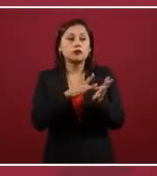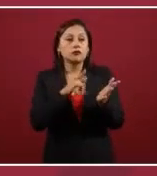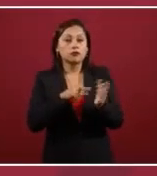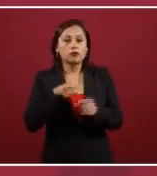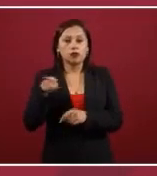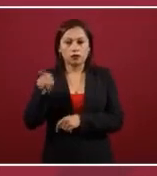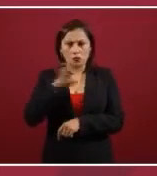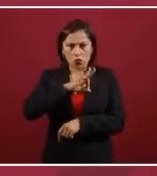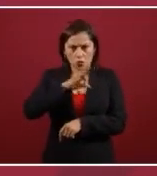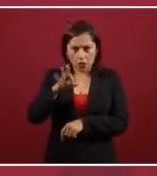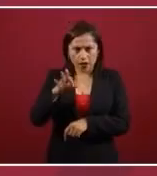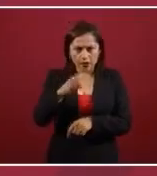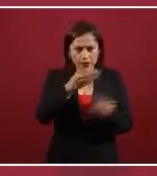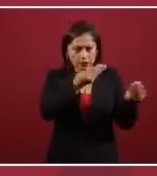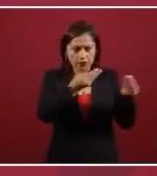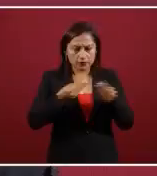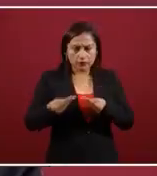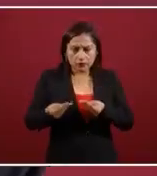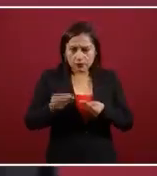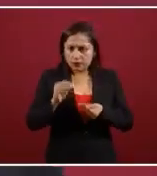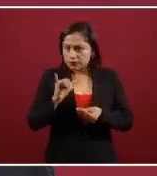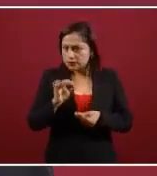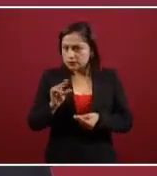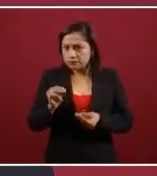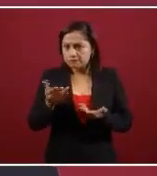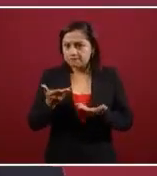autorizado para